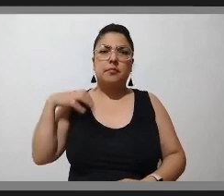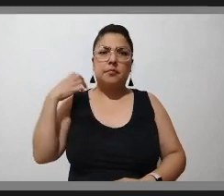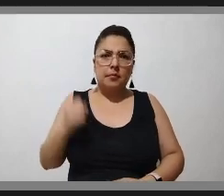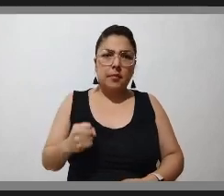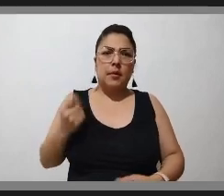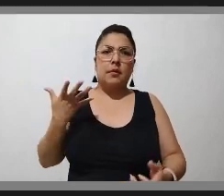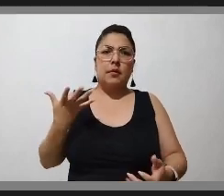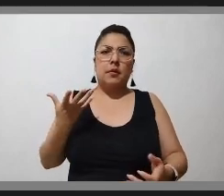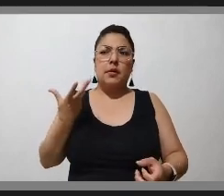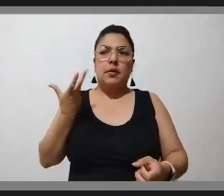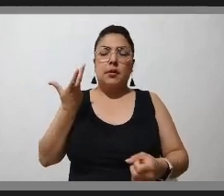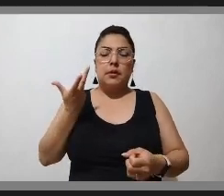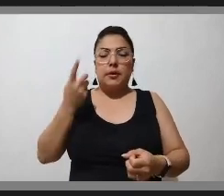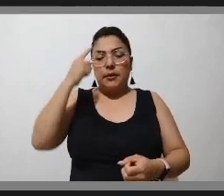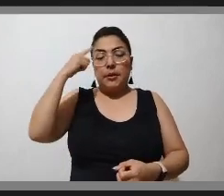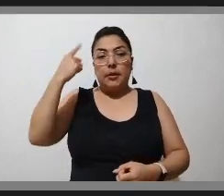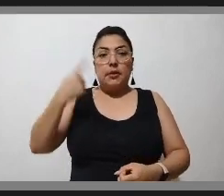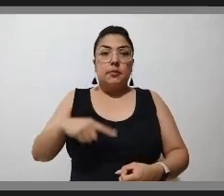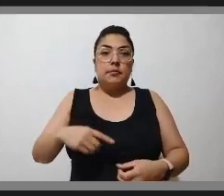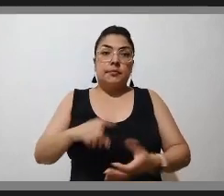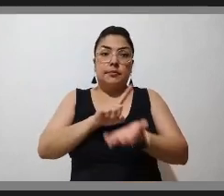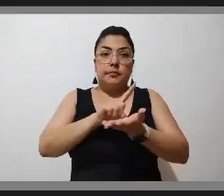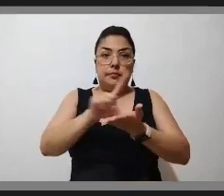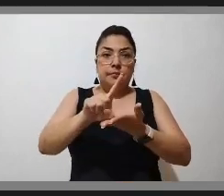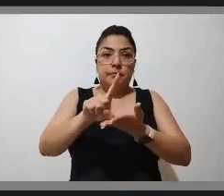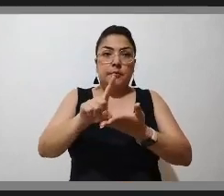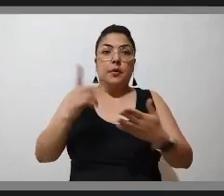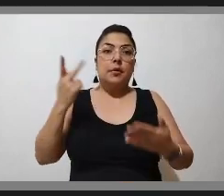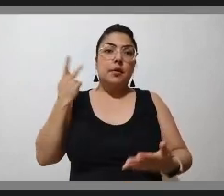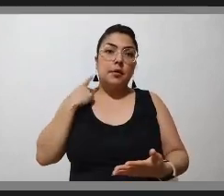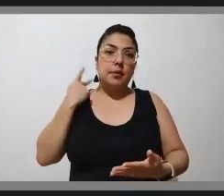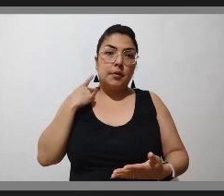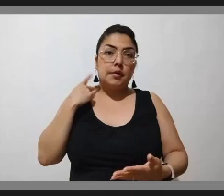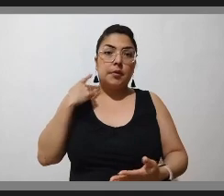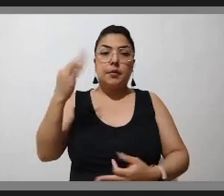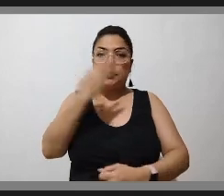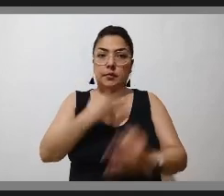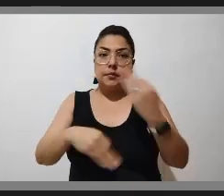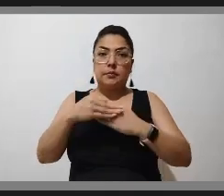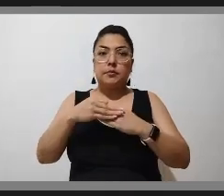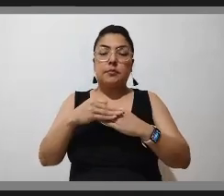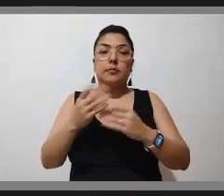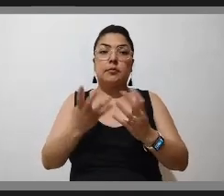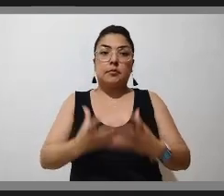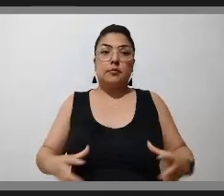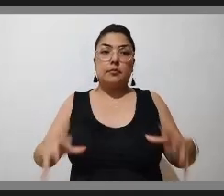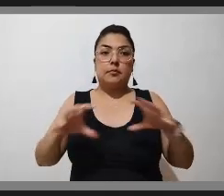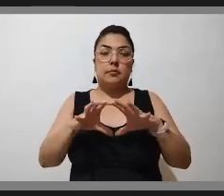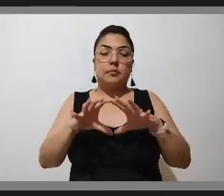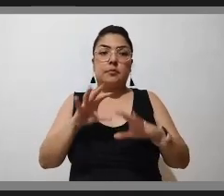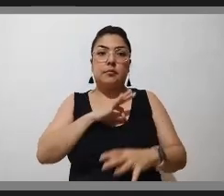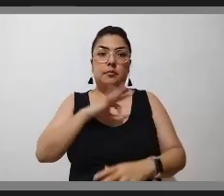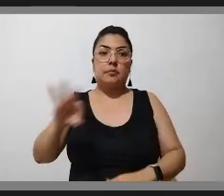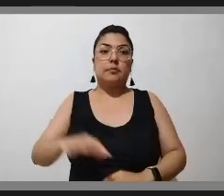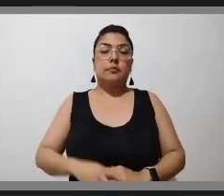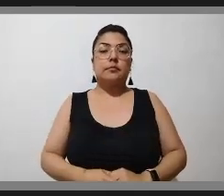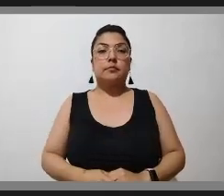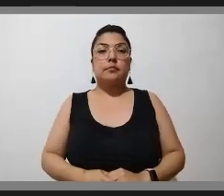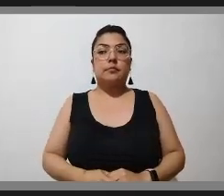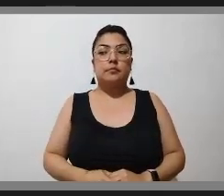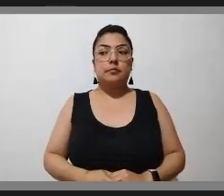camino por la conquista de los derechos político-electorales de las mujeres a nivel internacional. Pero